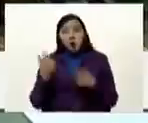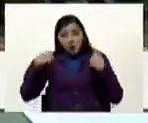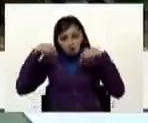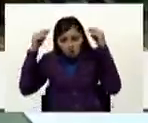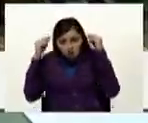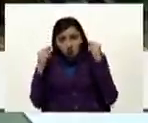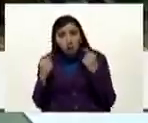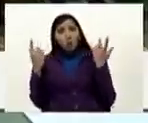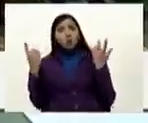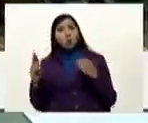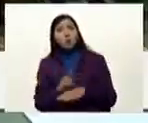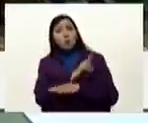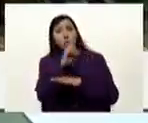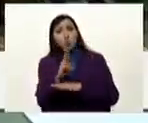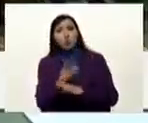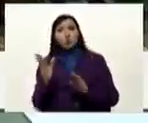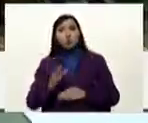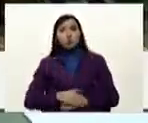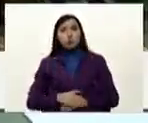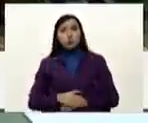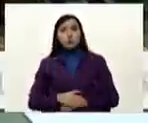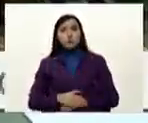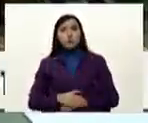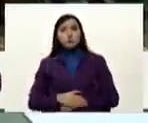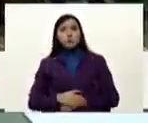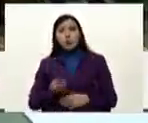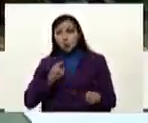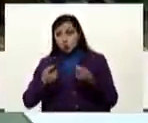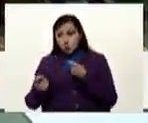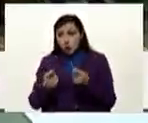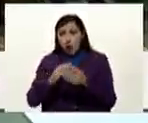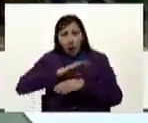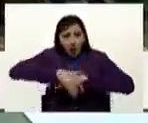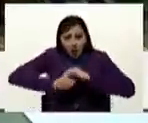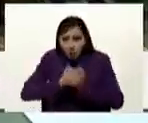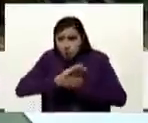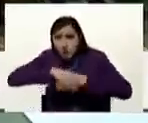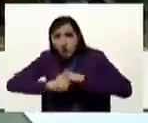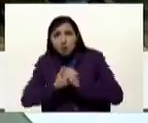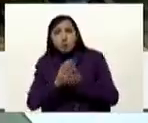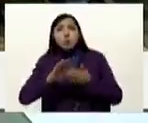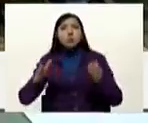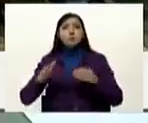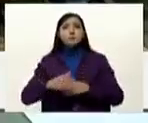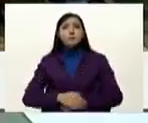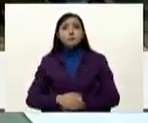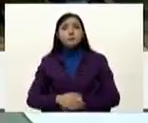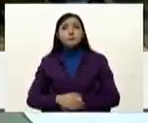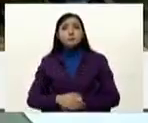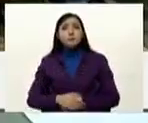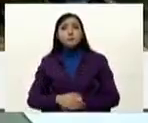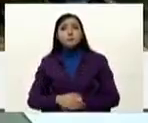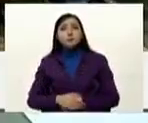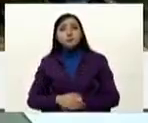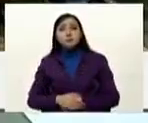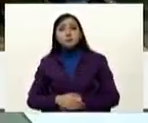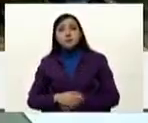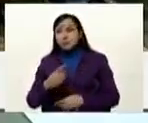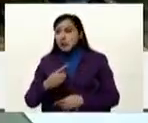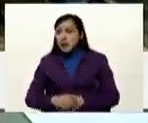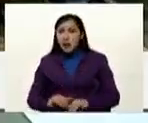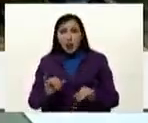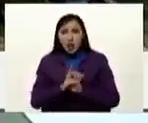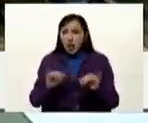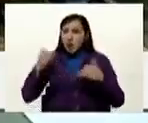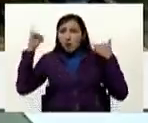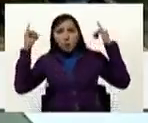tapabocas, nada cuesta mantener las manos limpias, no caer en bochinche, cero